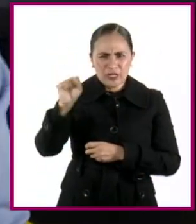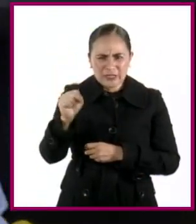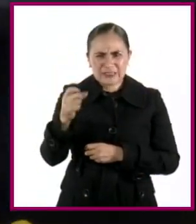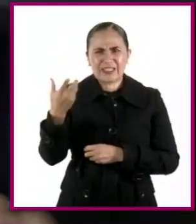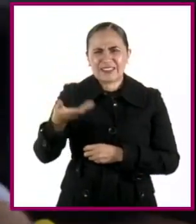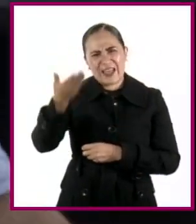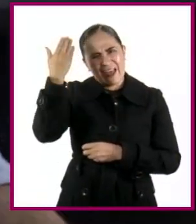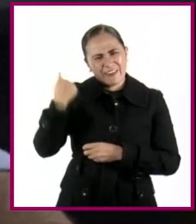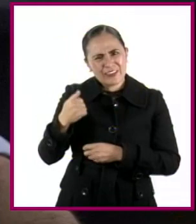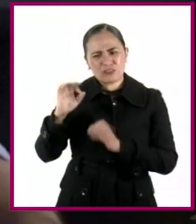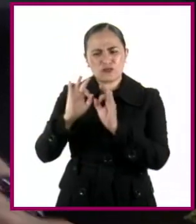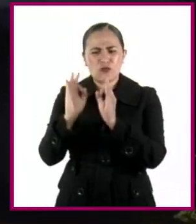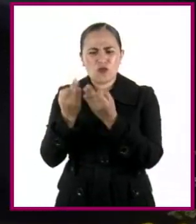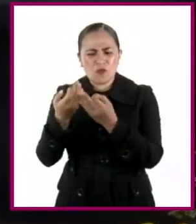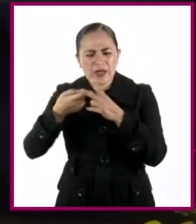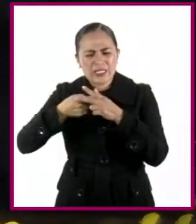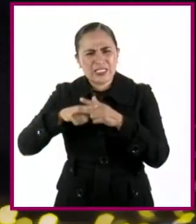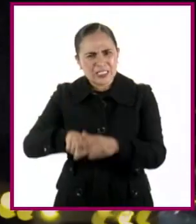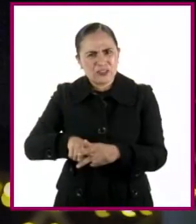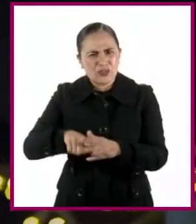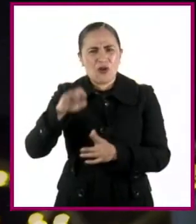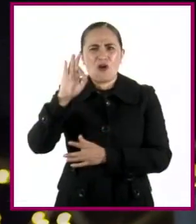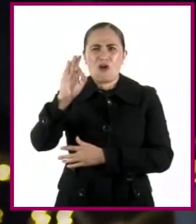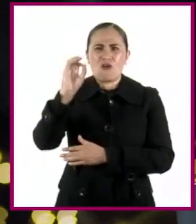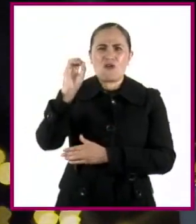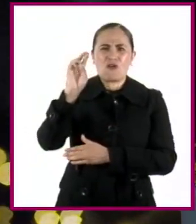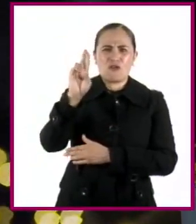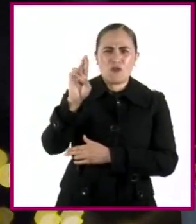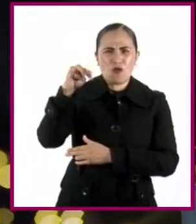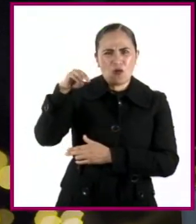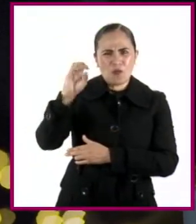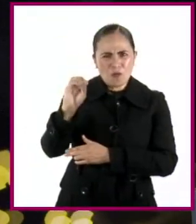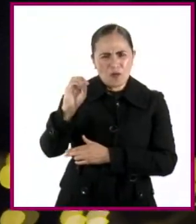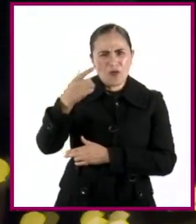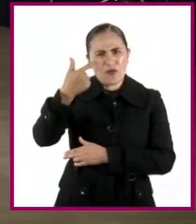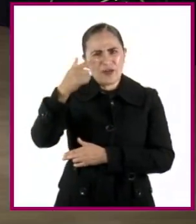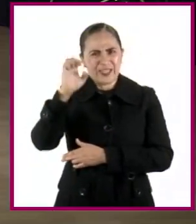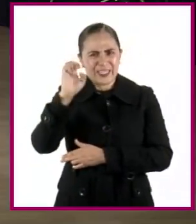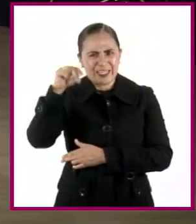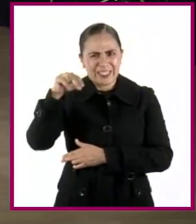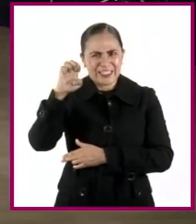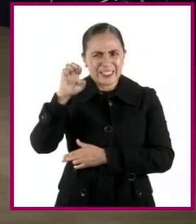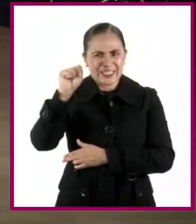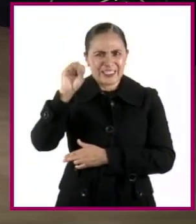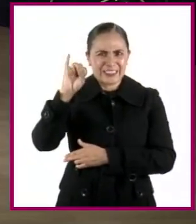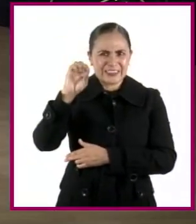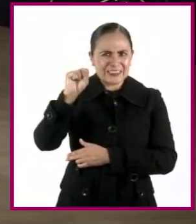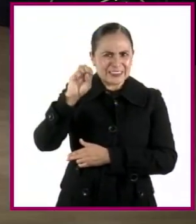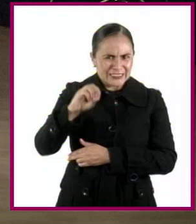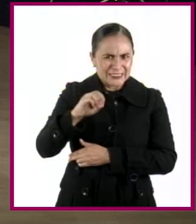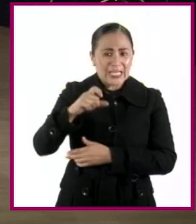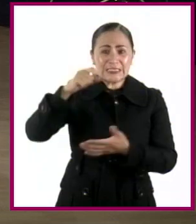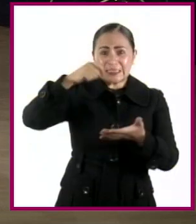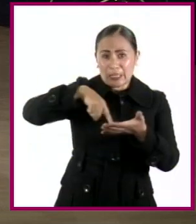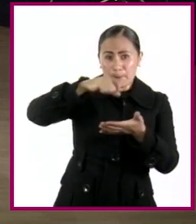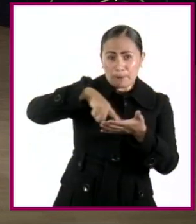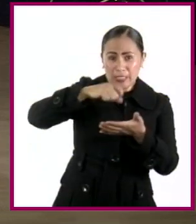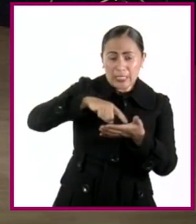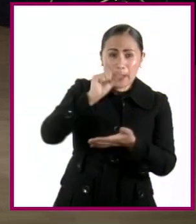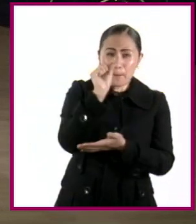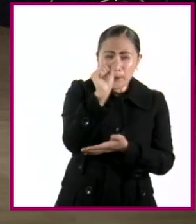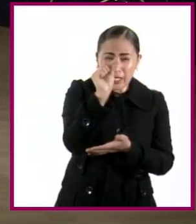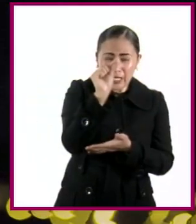forma. Ajá. Es como sobre cómo una semillita como de este tipo se convierte como en